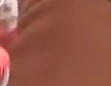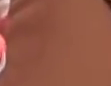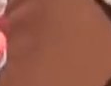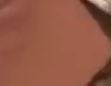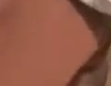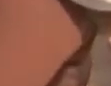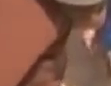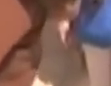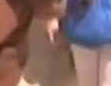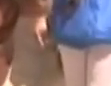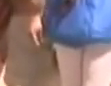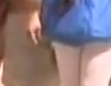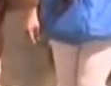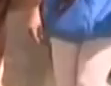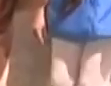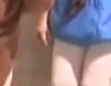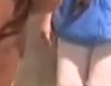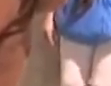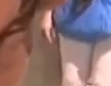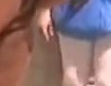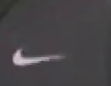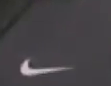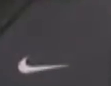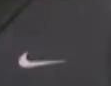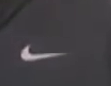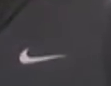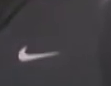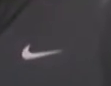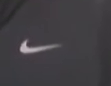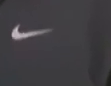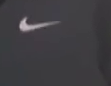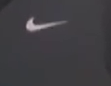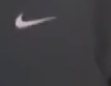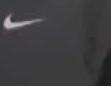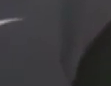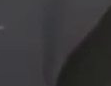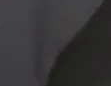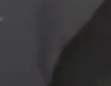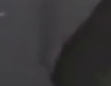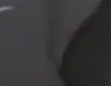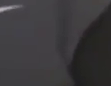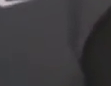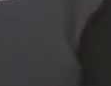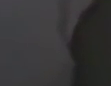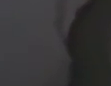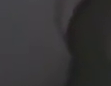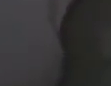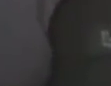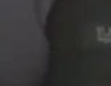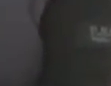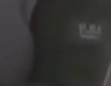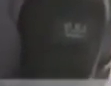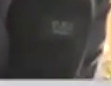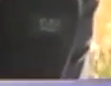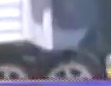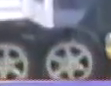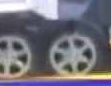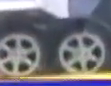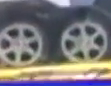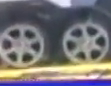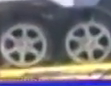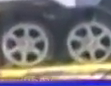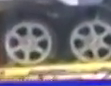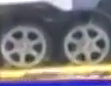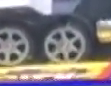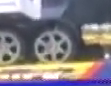niños recibiendo sus regalos. Gracias por ese extraordinario obsequio que le está dando la felicidad al pueblo